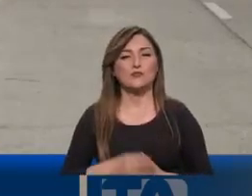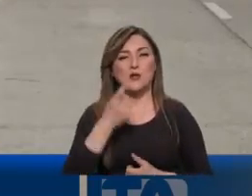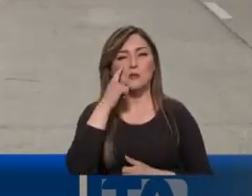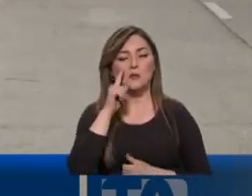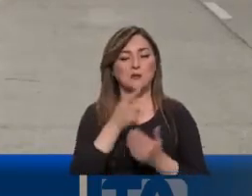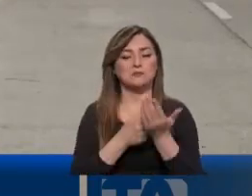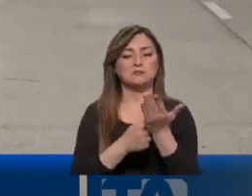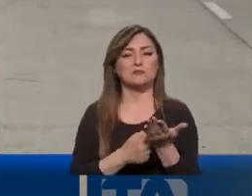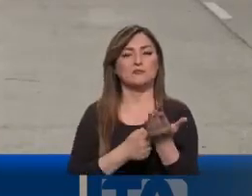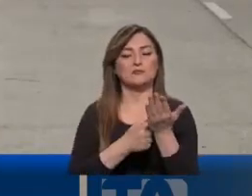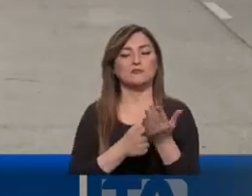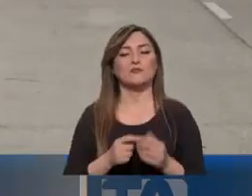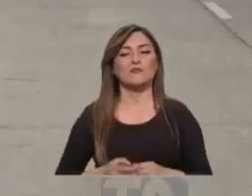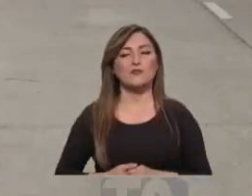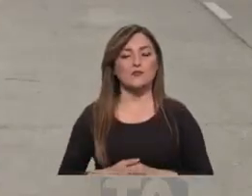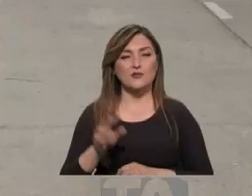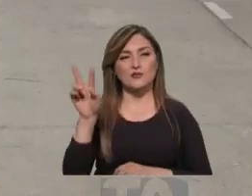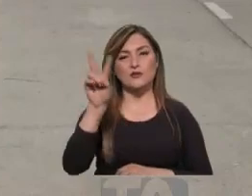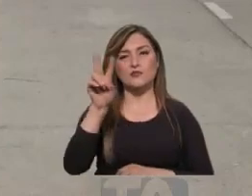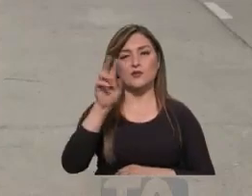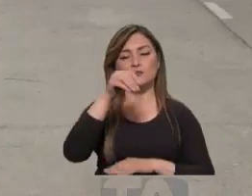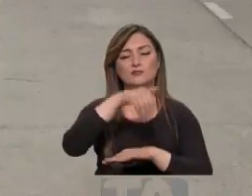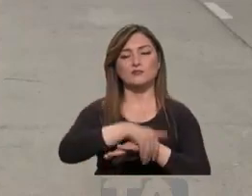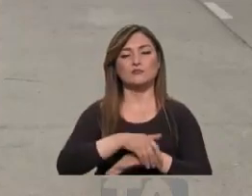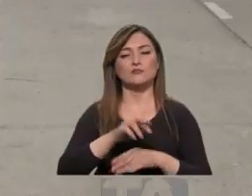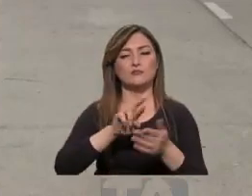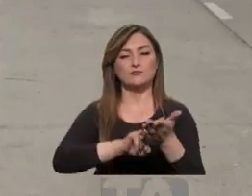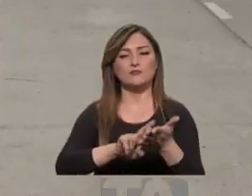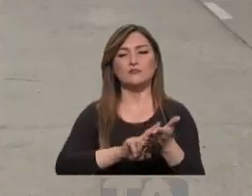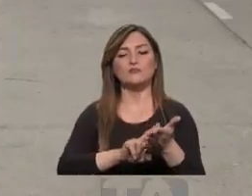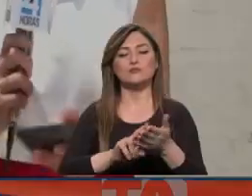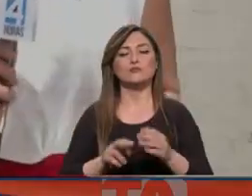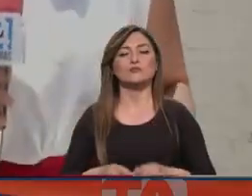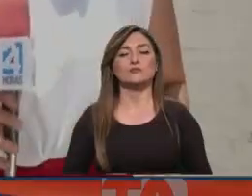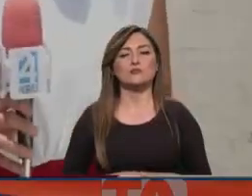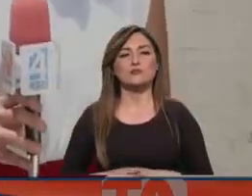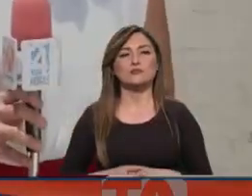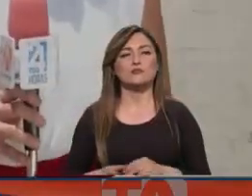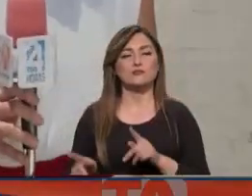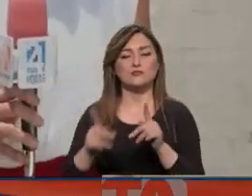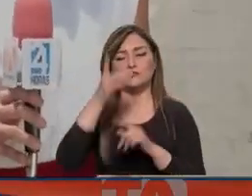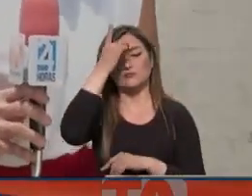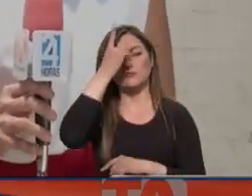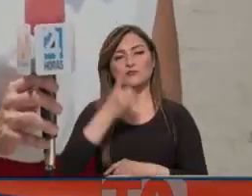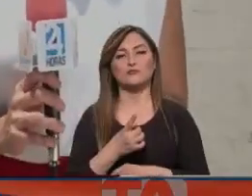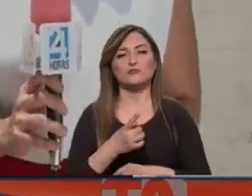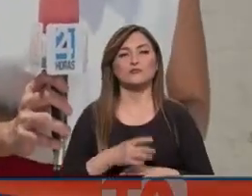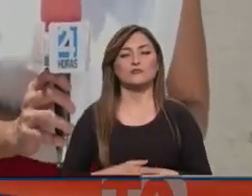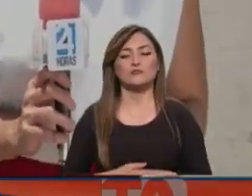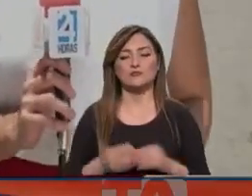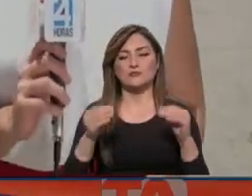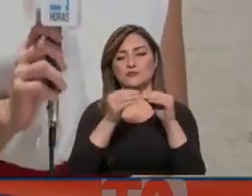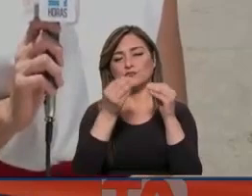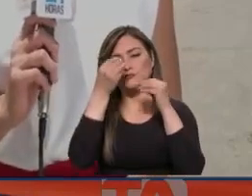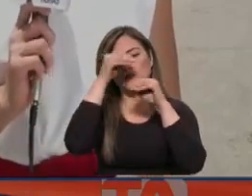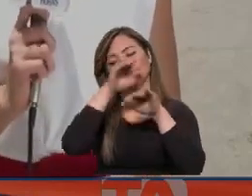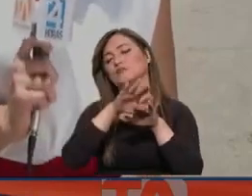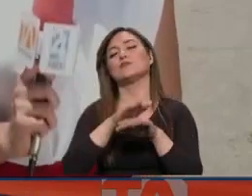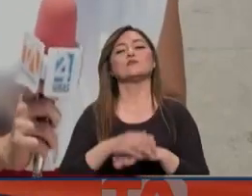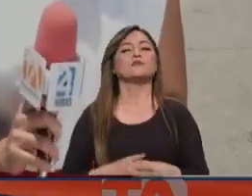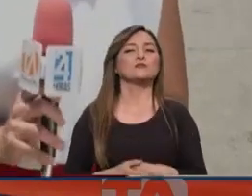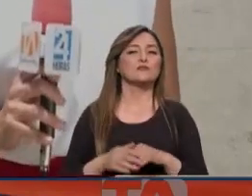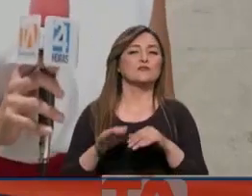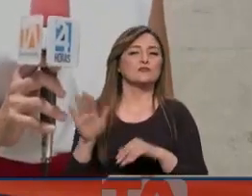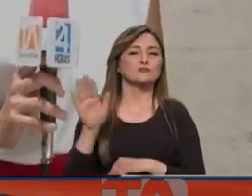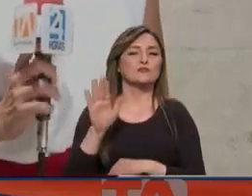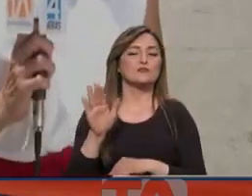en análisis. Hay este viernes por la tarde una reunión donde se prevé que se tomen decisiones. Ustedes tienen mucha más información y nosotros